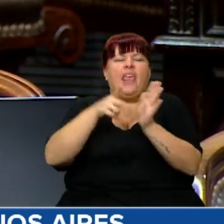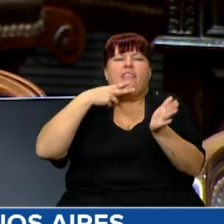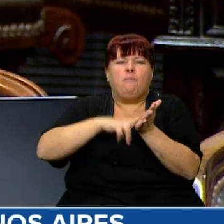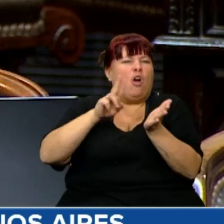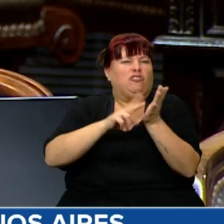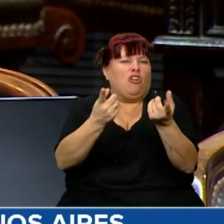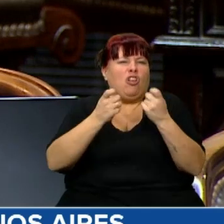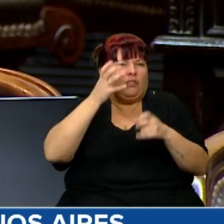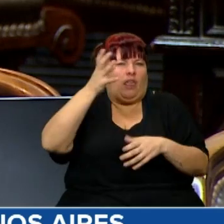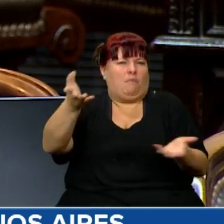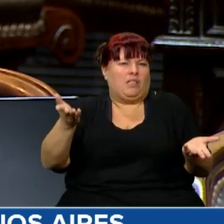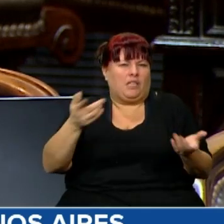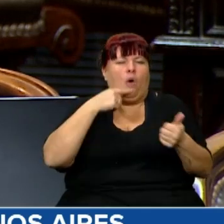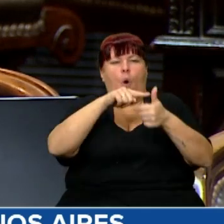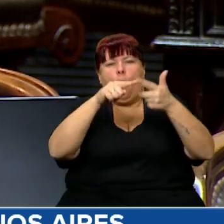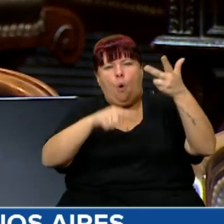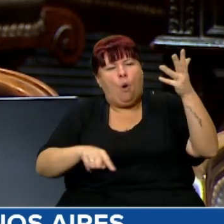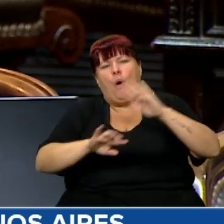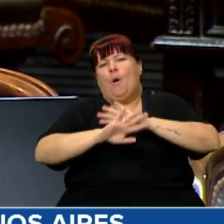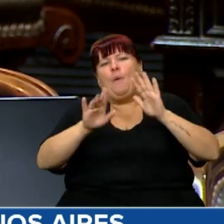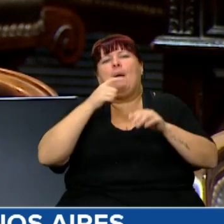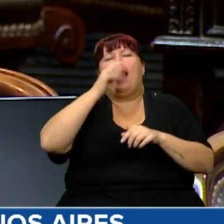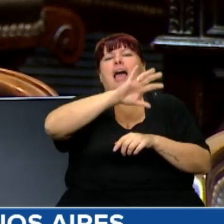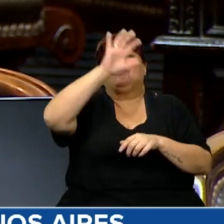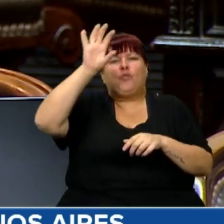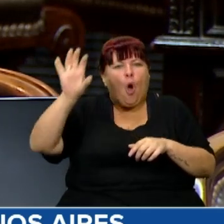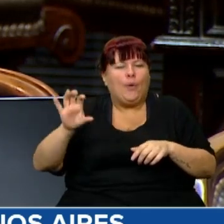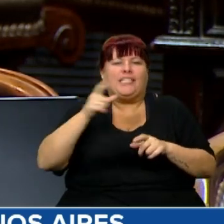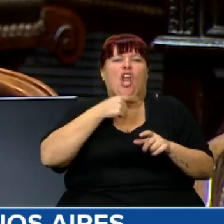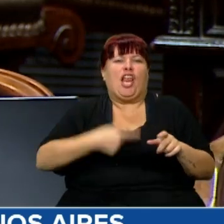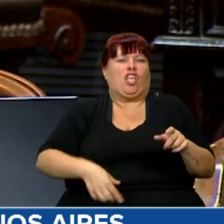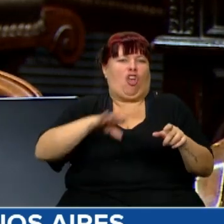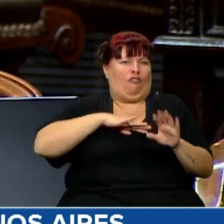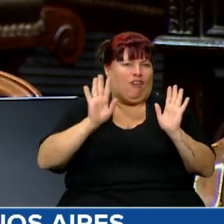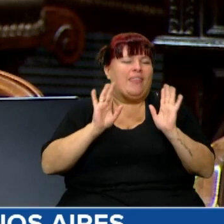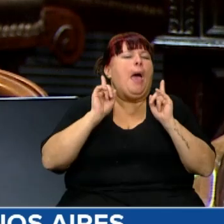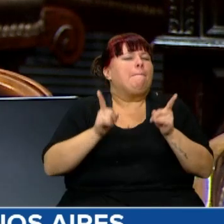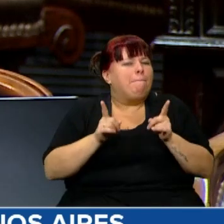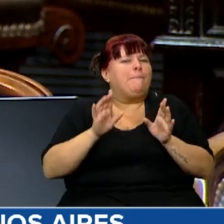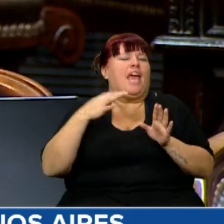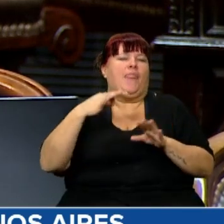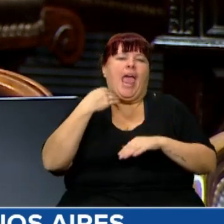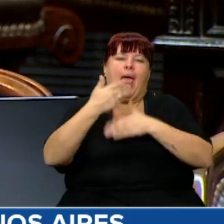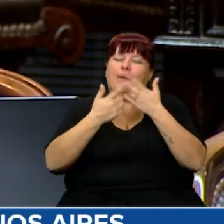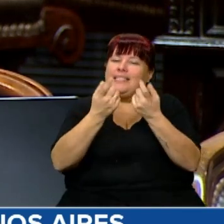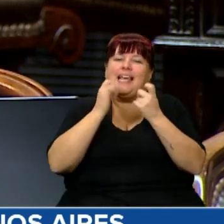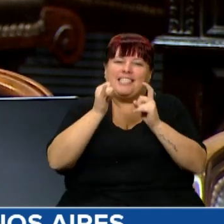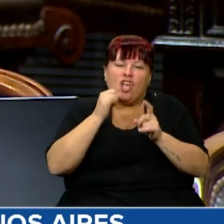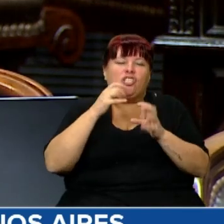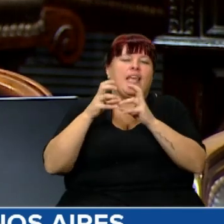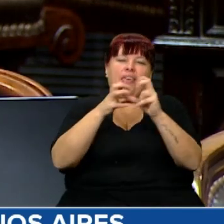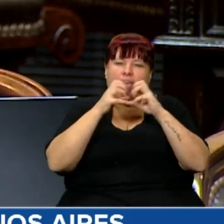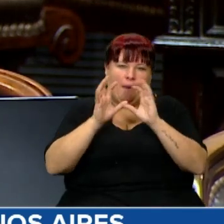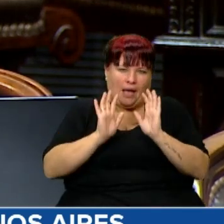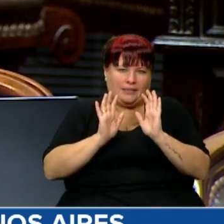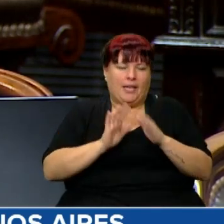que no es necesario enumerar para que ninguna provincia se ofenda, pero sí que es muy necesario empezar a